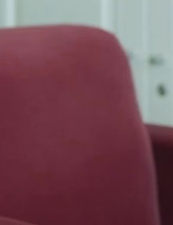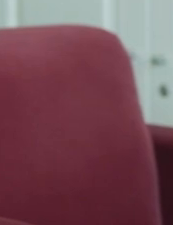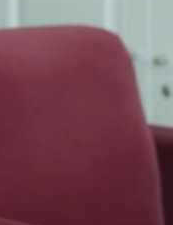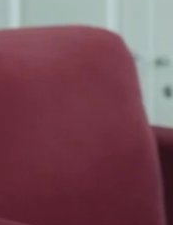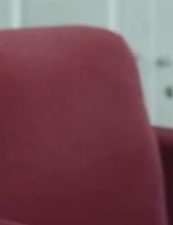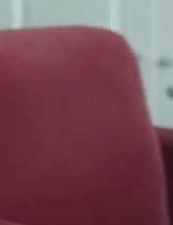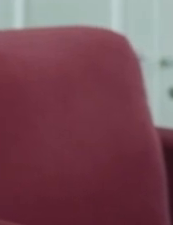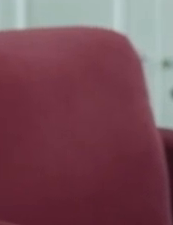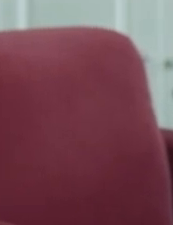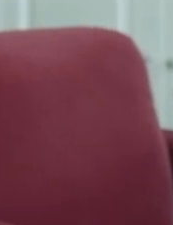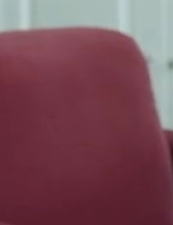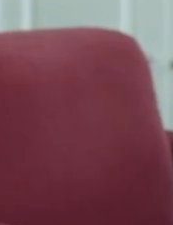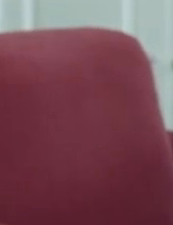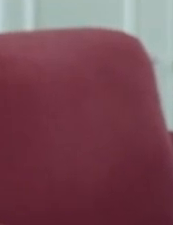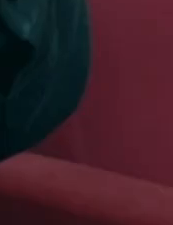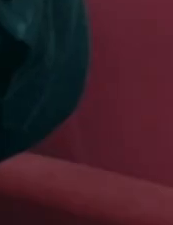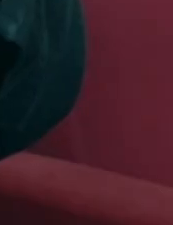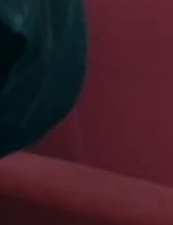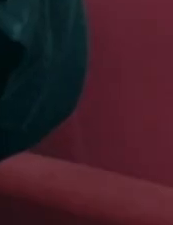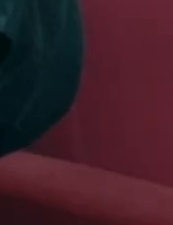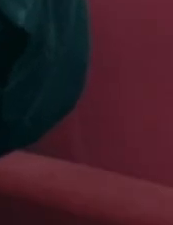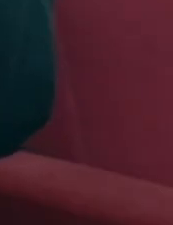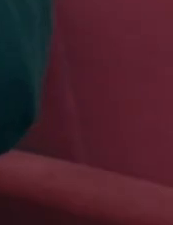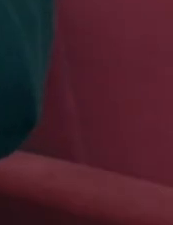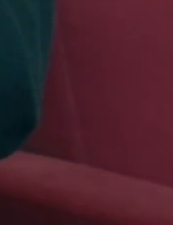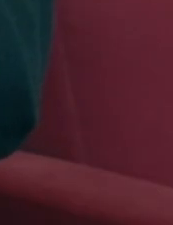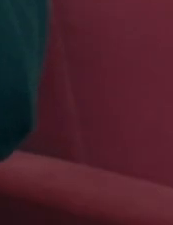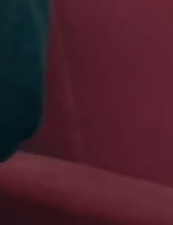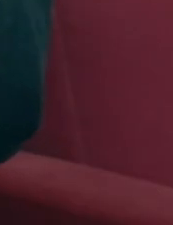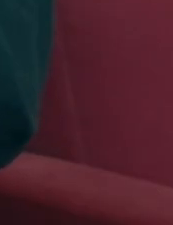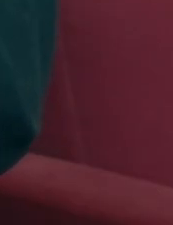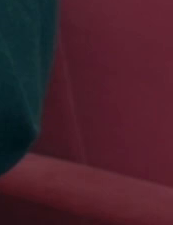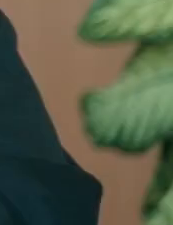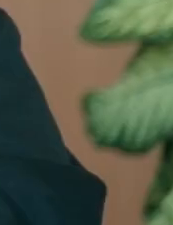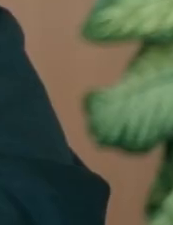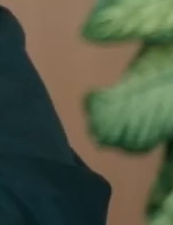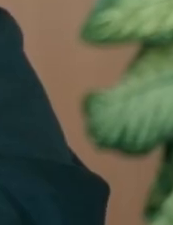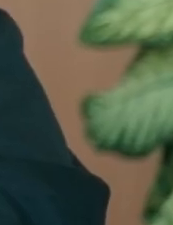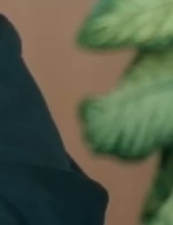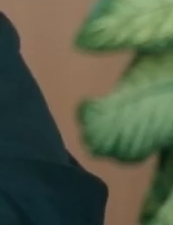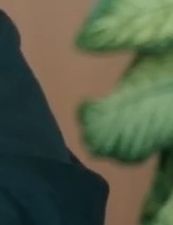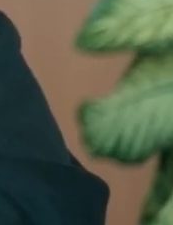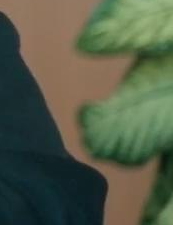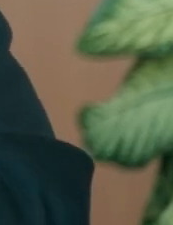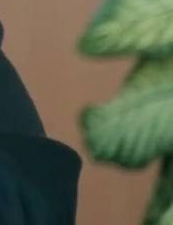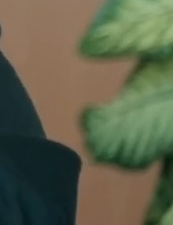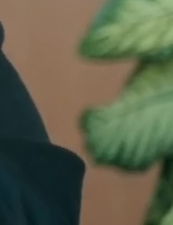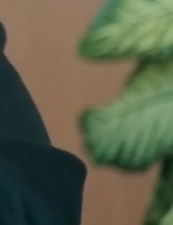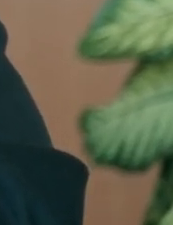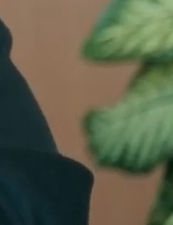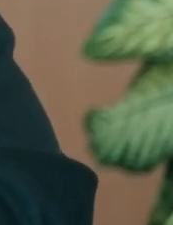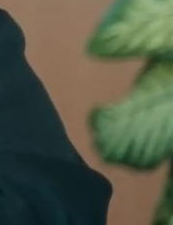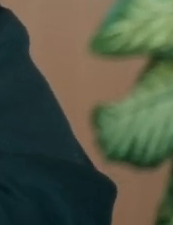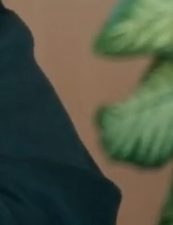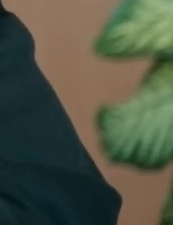otras, como si fueran conjuntos que no tuvieran ningún lugar en común. Y la práctica nos ha demostrado que el desarrollo nos lleva a un